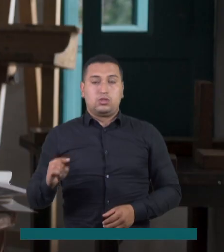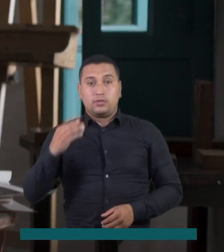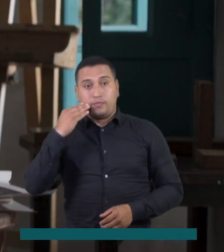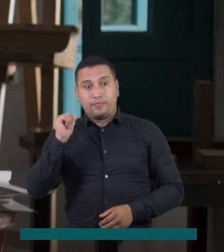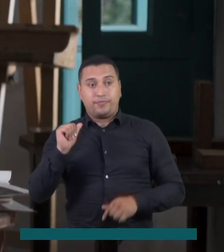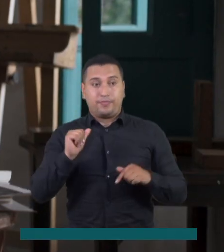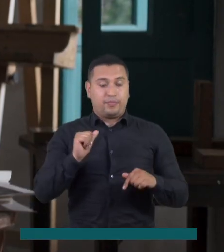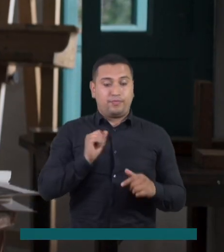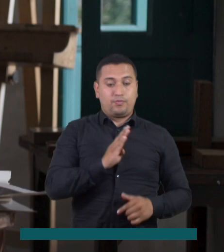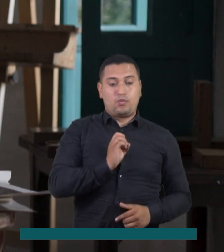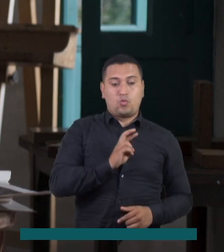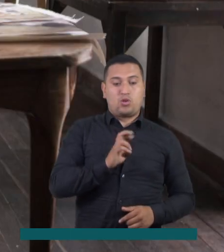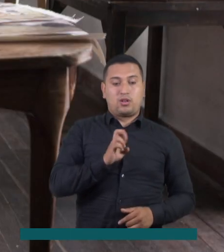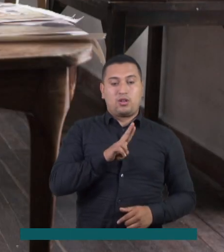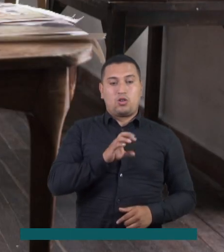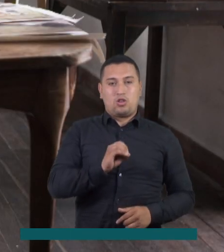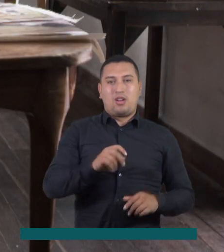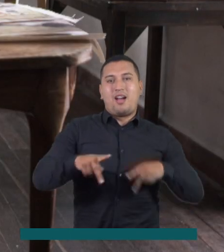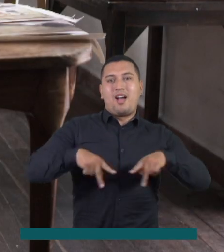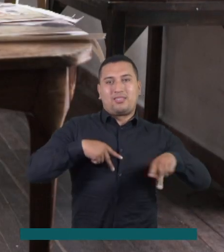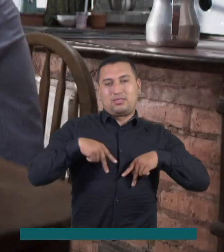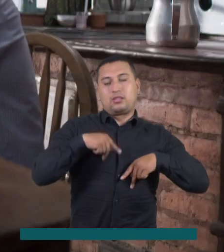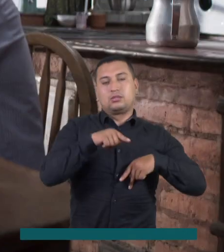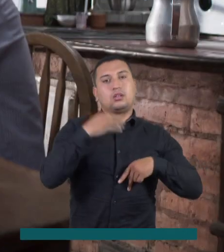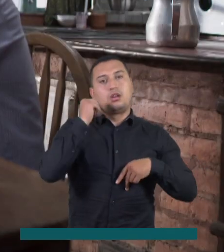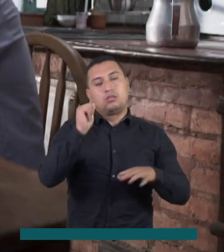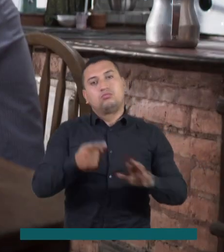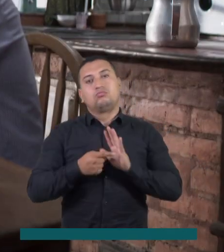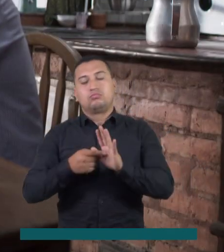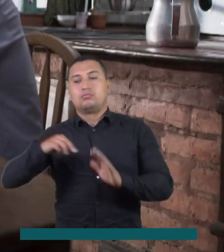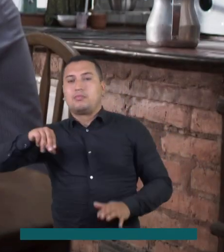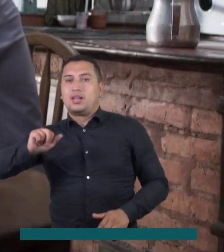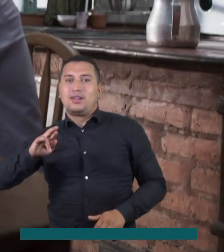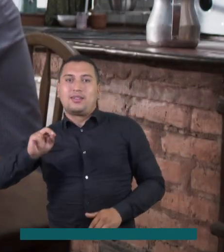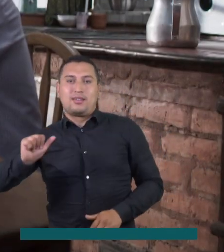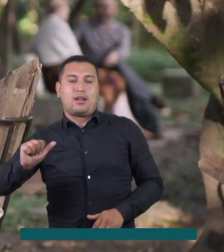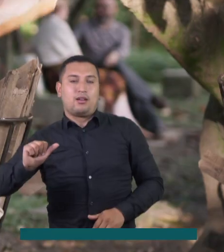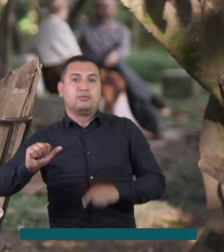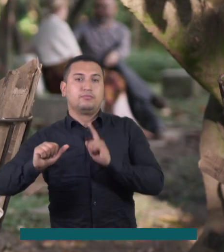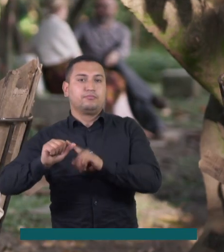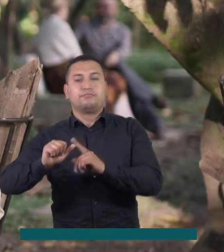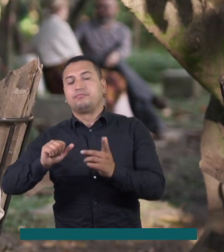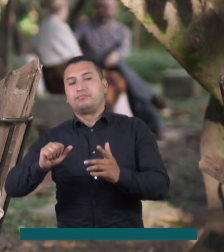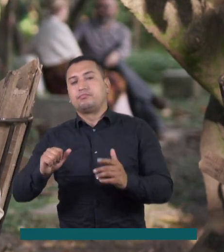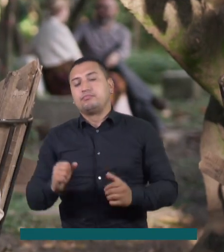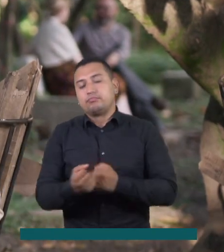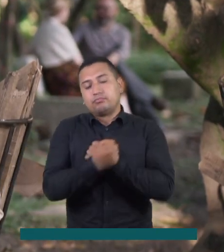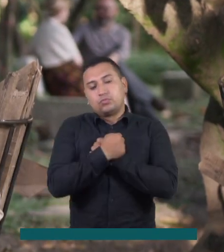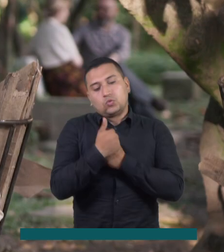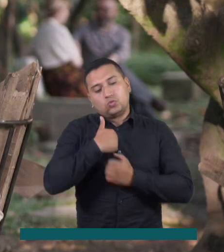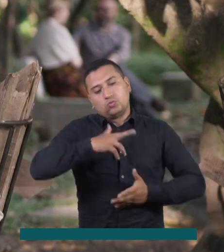María Villa, una historia que destaca el trabajo de un artista que cambió su vida gracias al amor por la pintura.